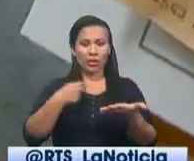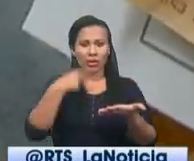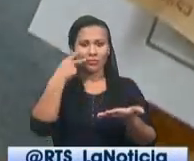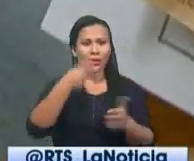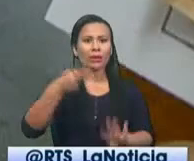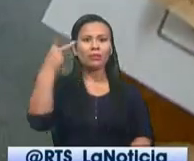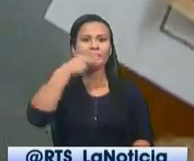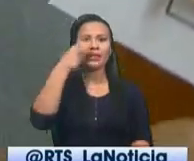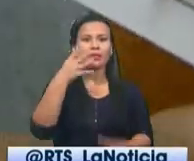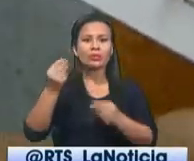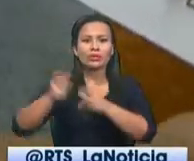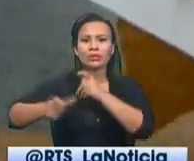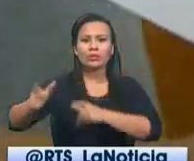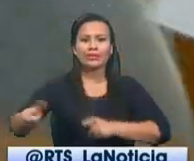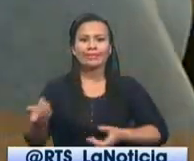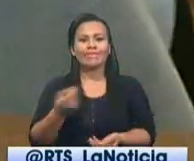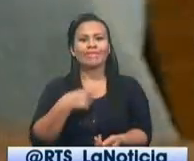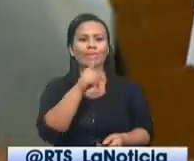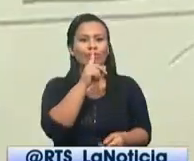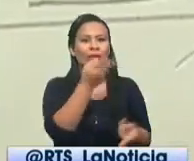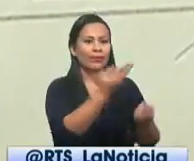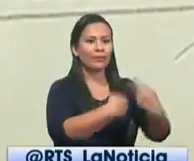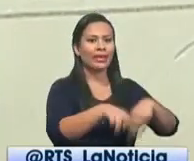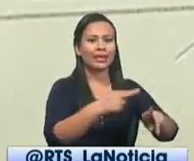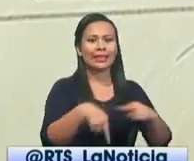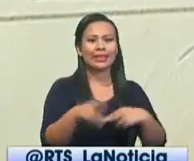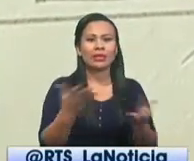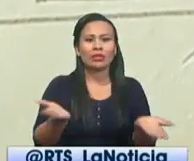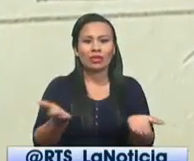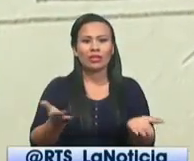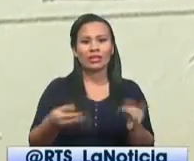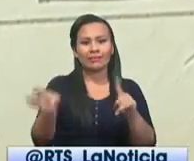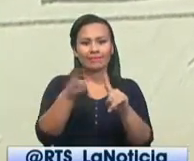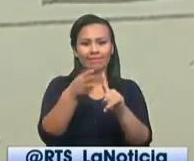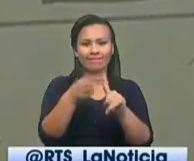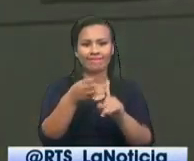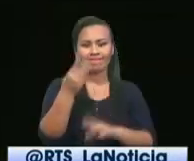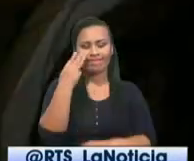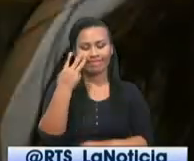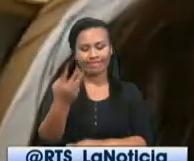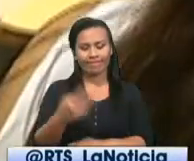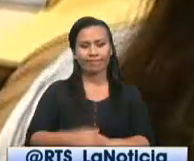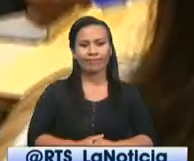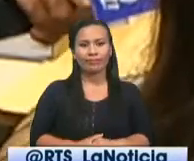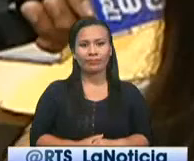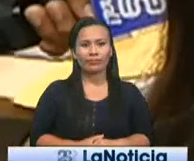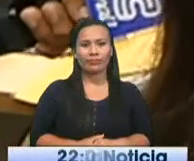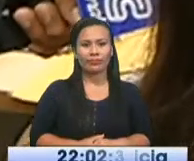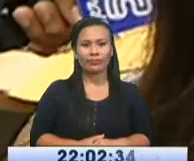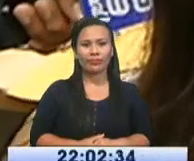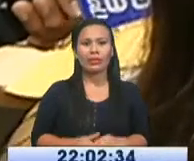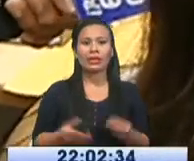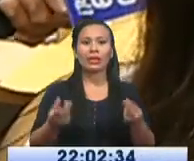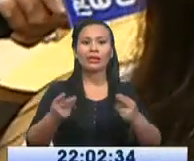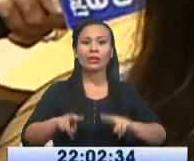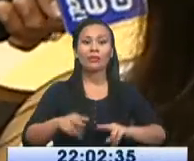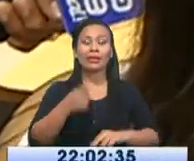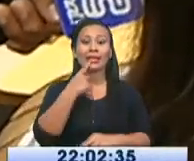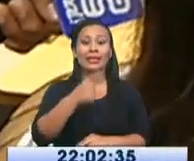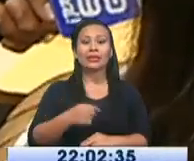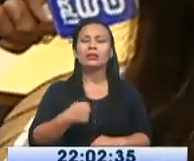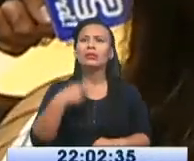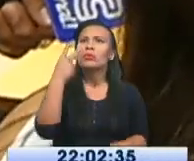a personas que hicieron sus ventas mediante una página de internet. Ayer presentaron en